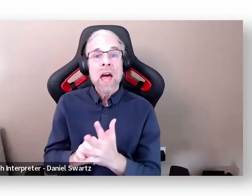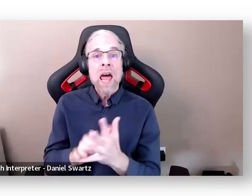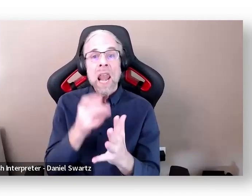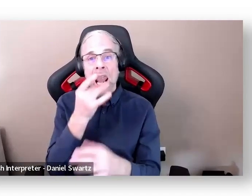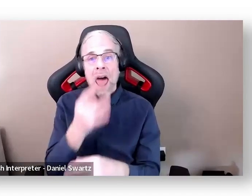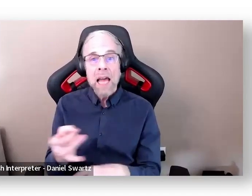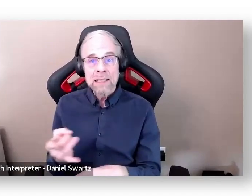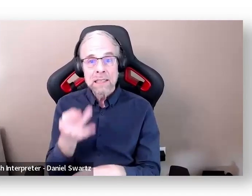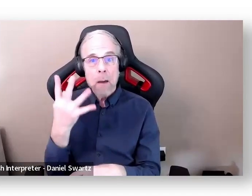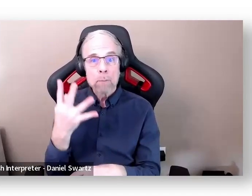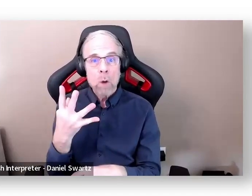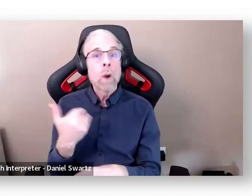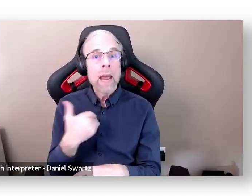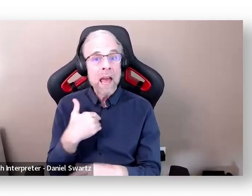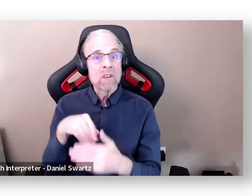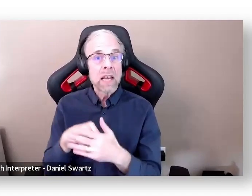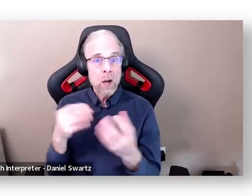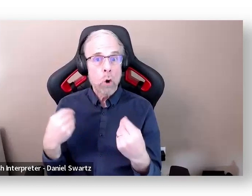otros lados.